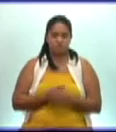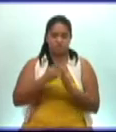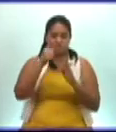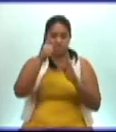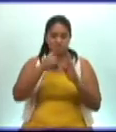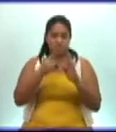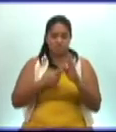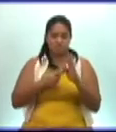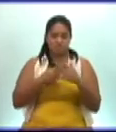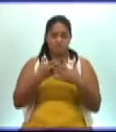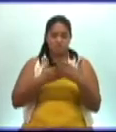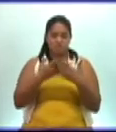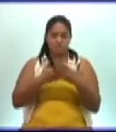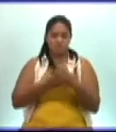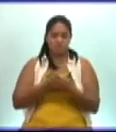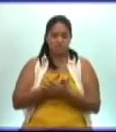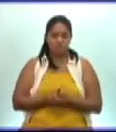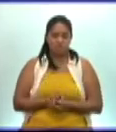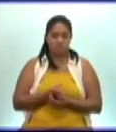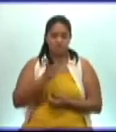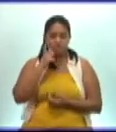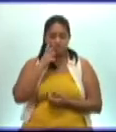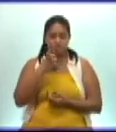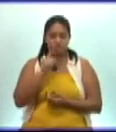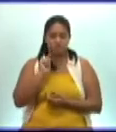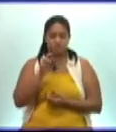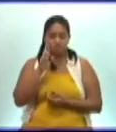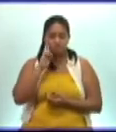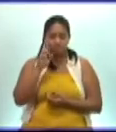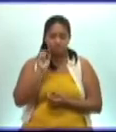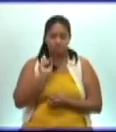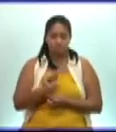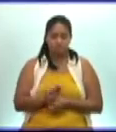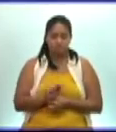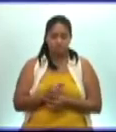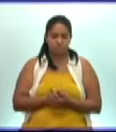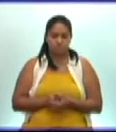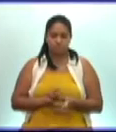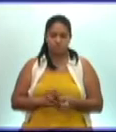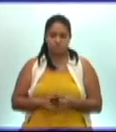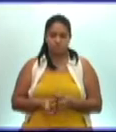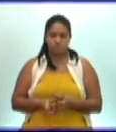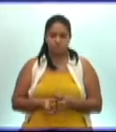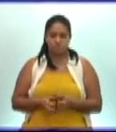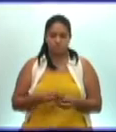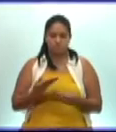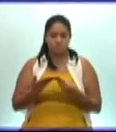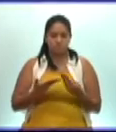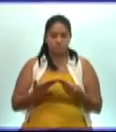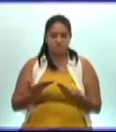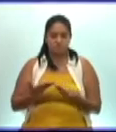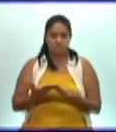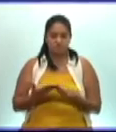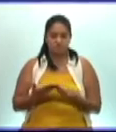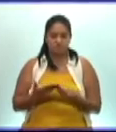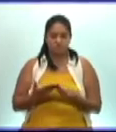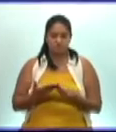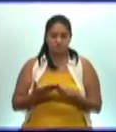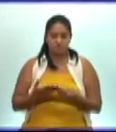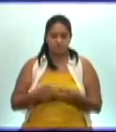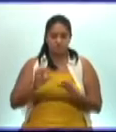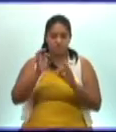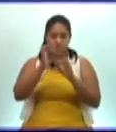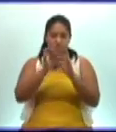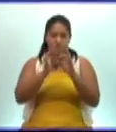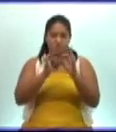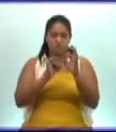interferencia. Es importante que ustedes recuerden que, aunque aquí de forma didáctica los orificios están de